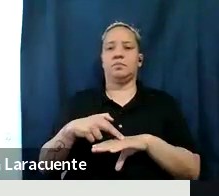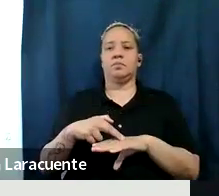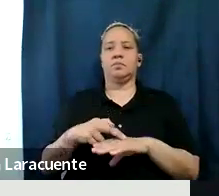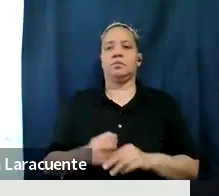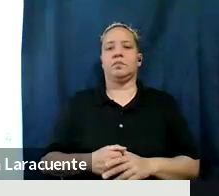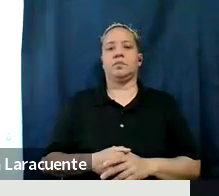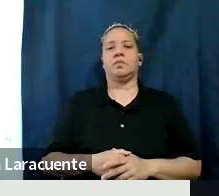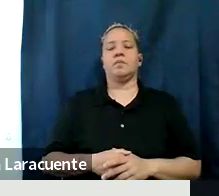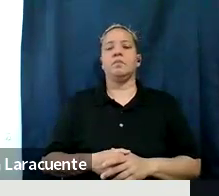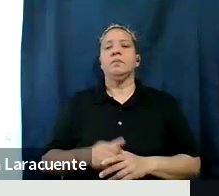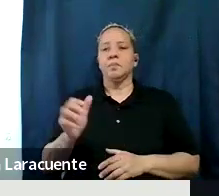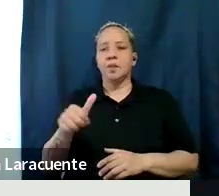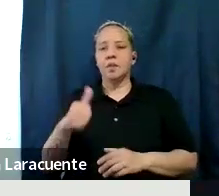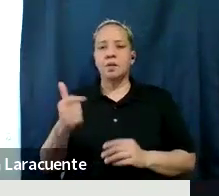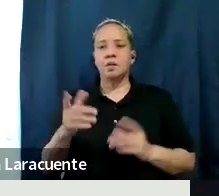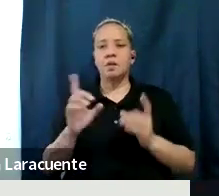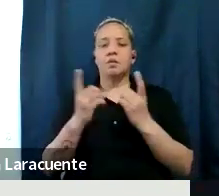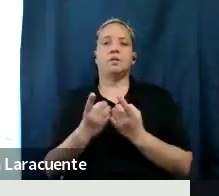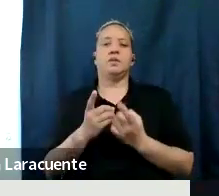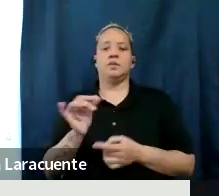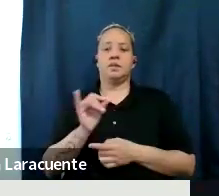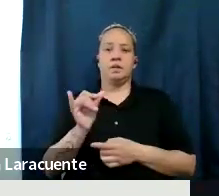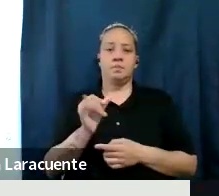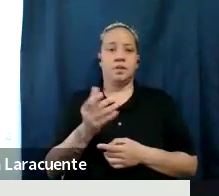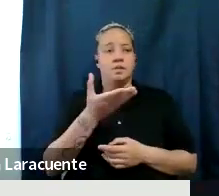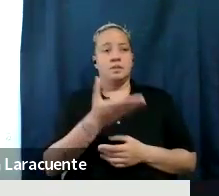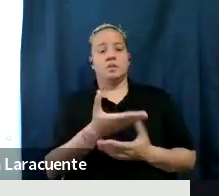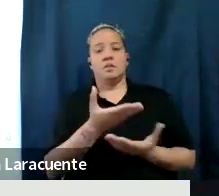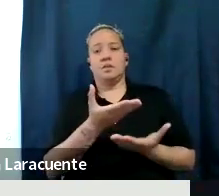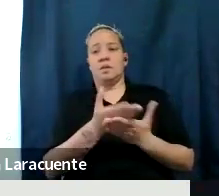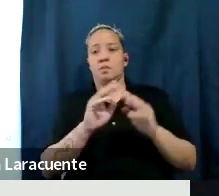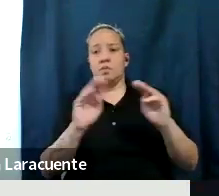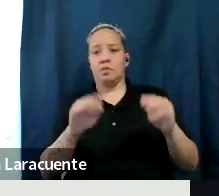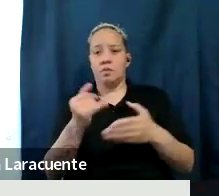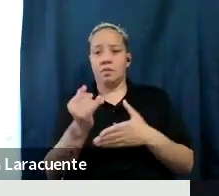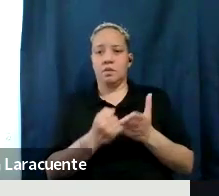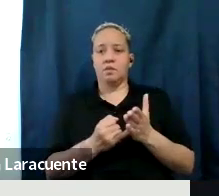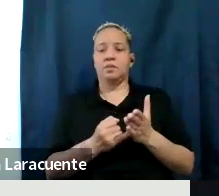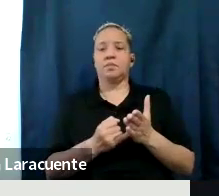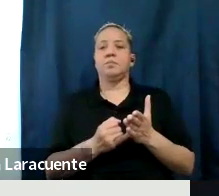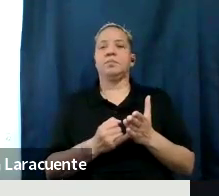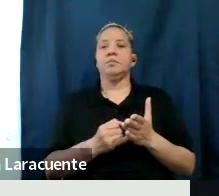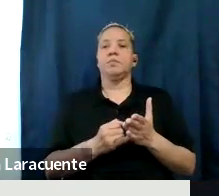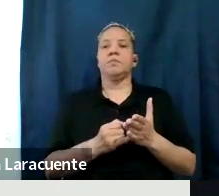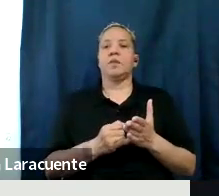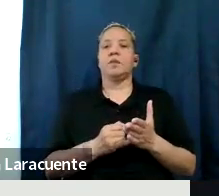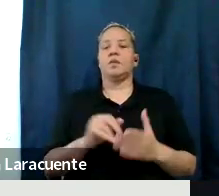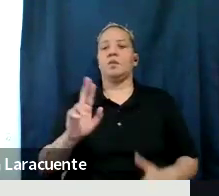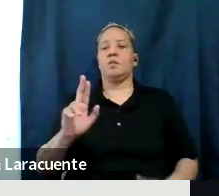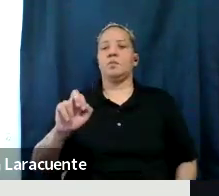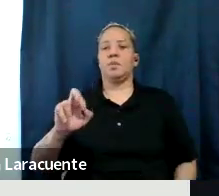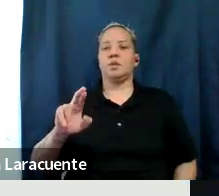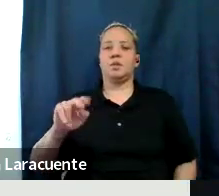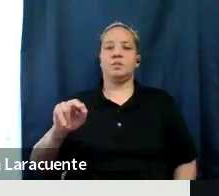otros departamentos, ¿no? Y las huellas están ahí en el Museo de Arte, que está en el recinto de Río Piedras. En